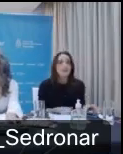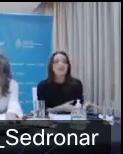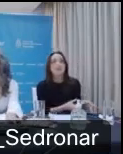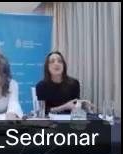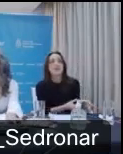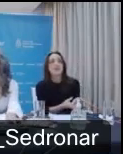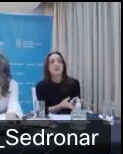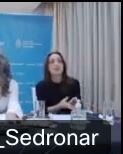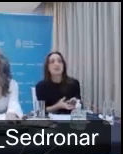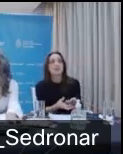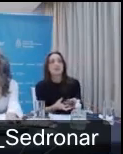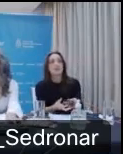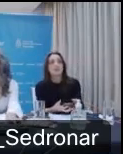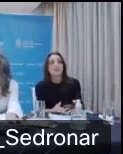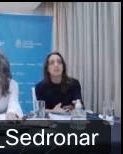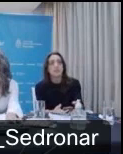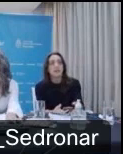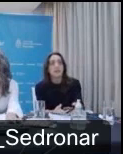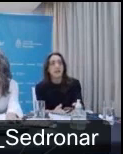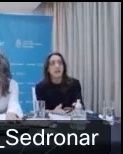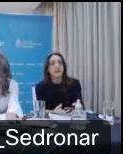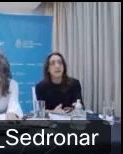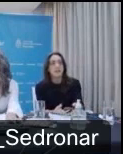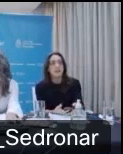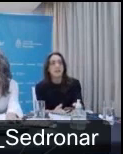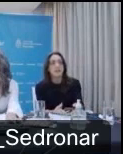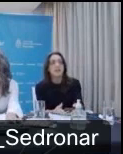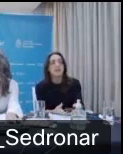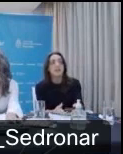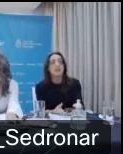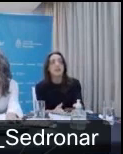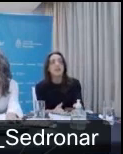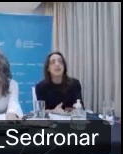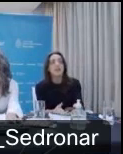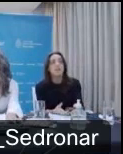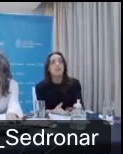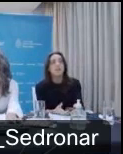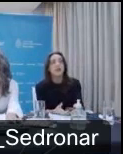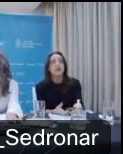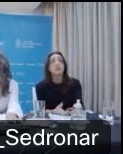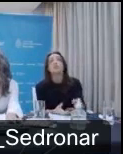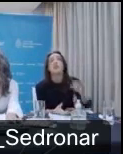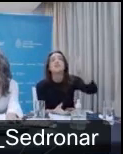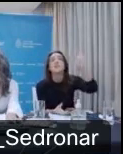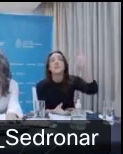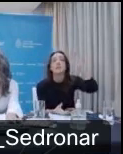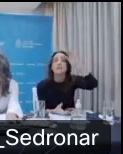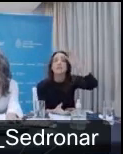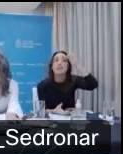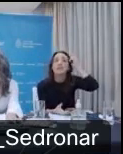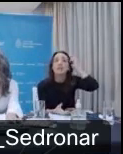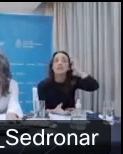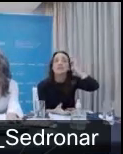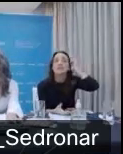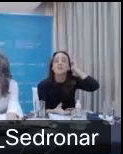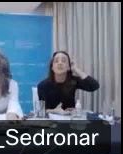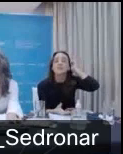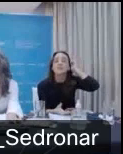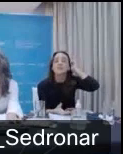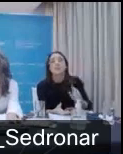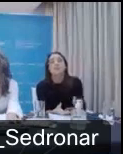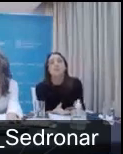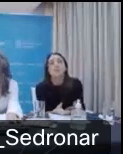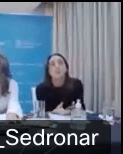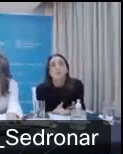A ver si las chicas, Debbie y Maga, si nos ayudan a ver si alguien preguntó algo, o si alguien simplemente quiere abrir el micrófono y preguntar.